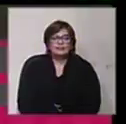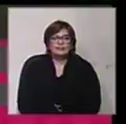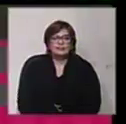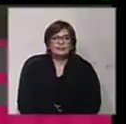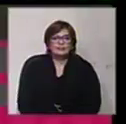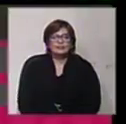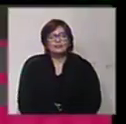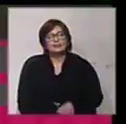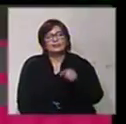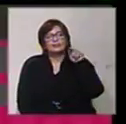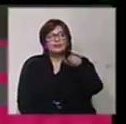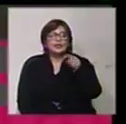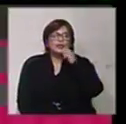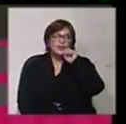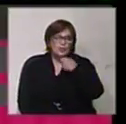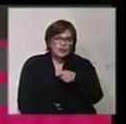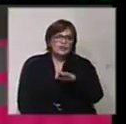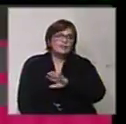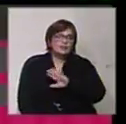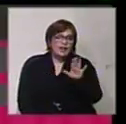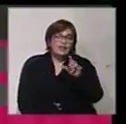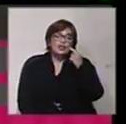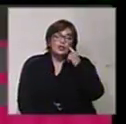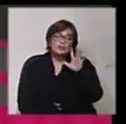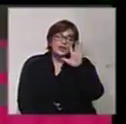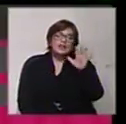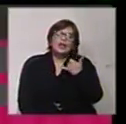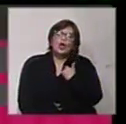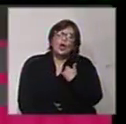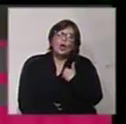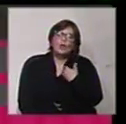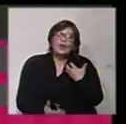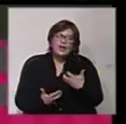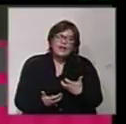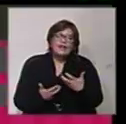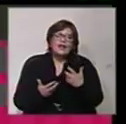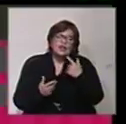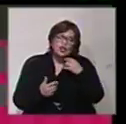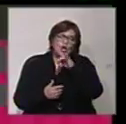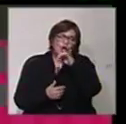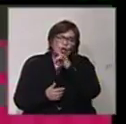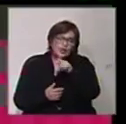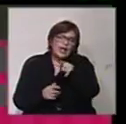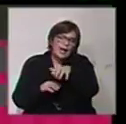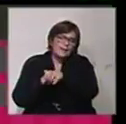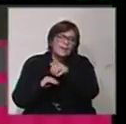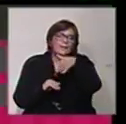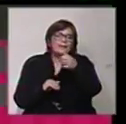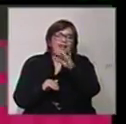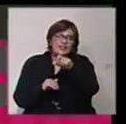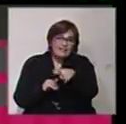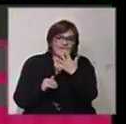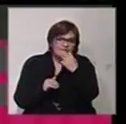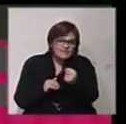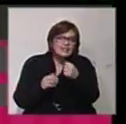en eso está uh-huh. súper bueno. Y nada, tenía una visión de cómo me gustaba a mí, qué era lo que quería, se lo fui contando a Matías y aquel se copó. Y bueno,